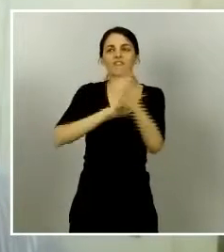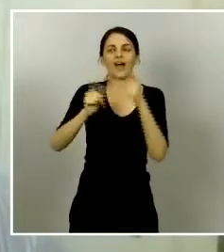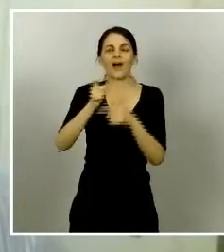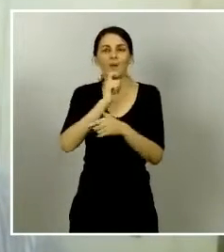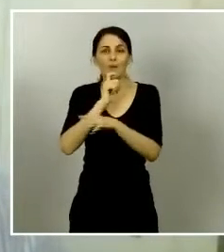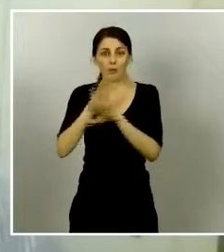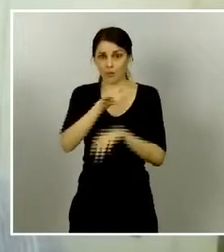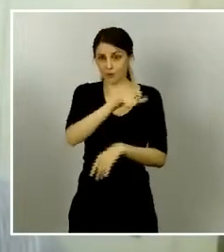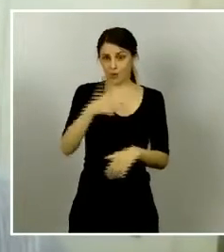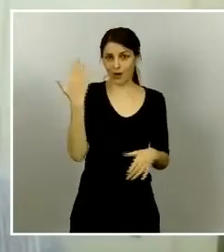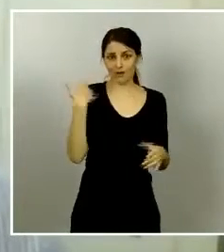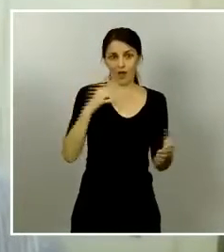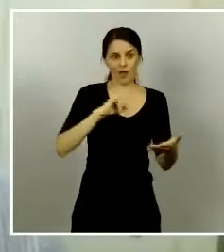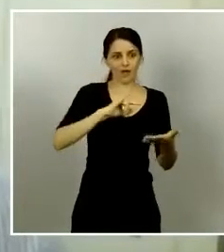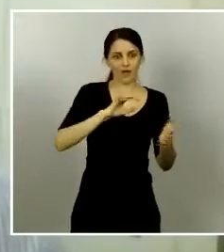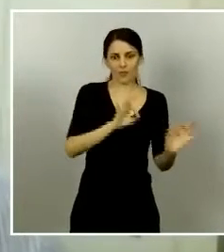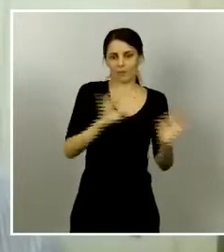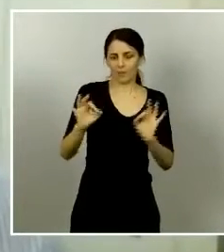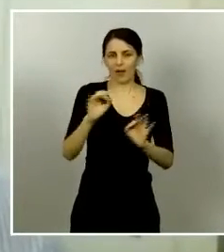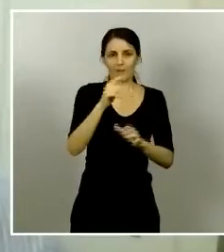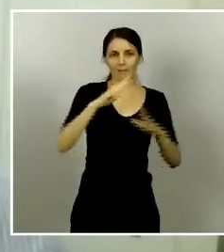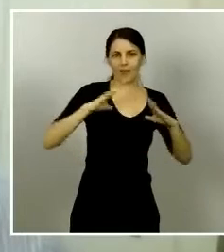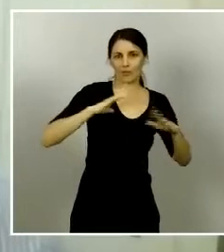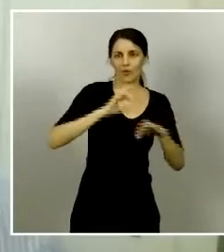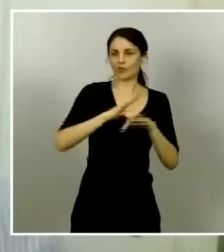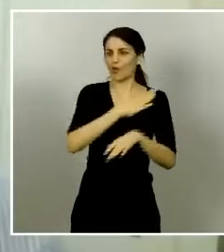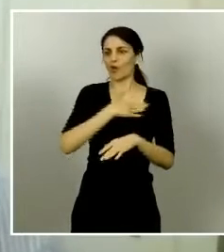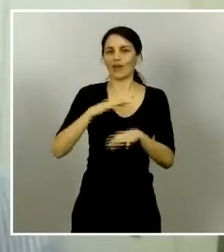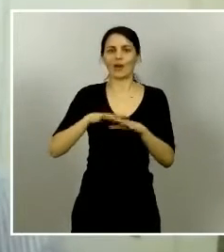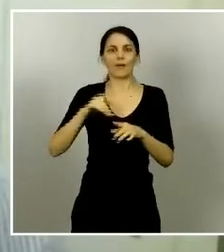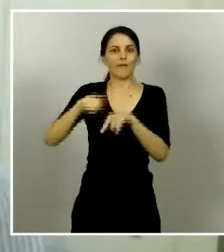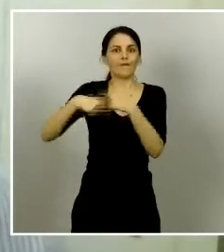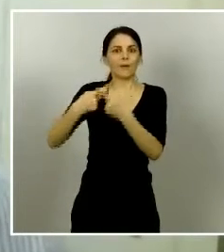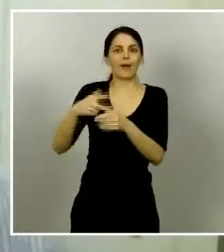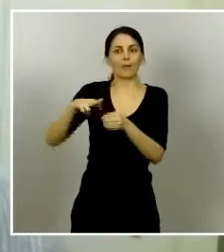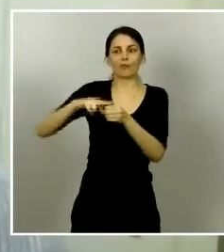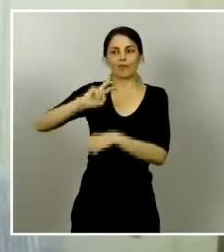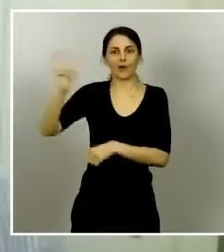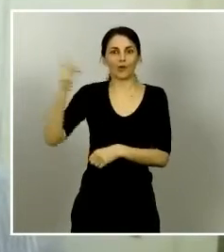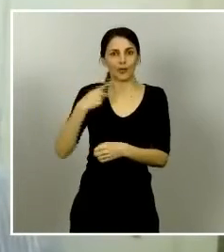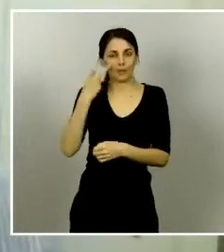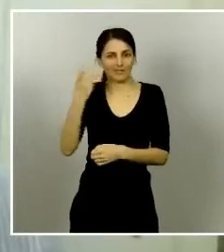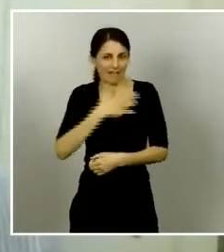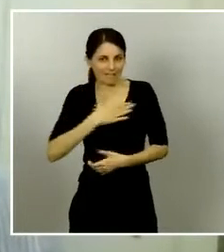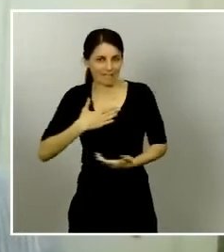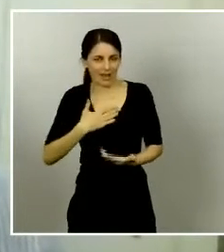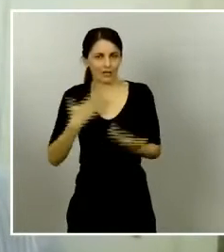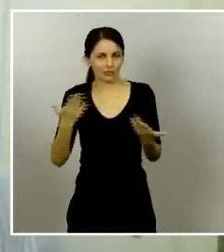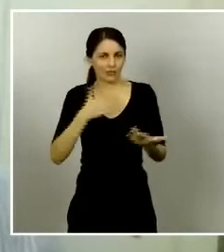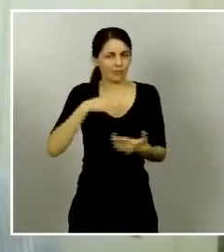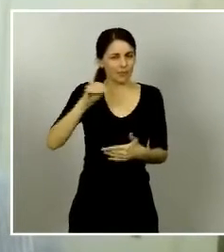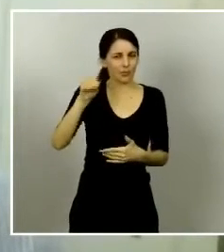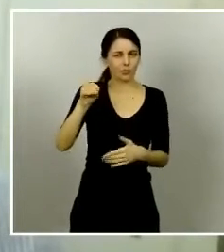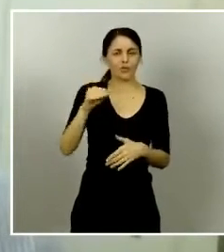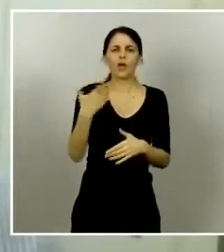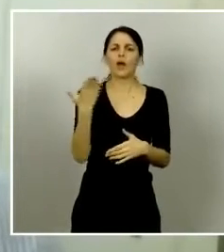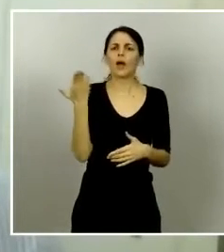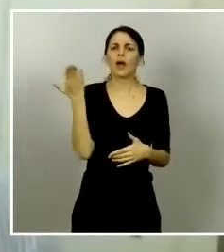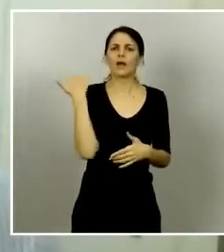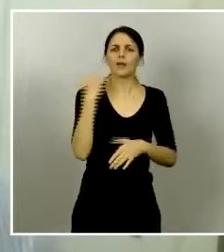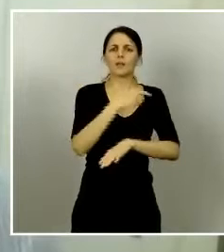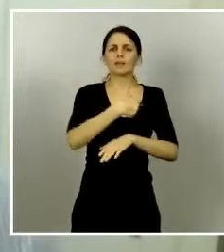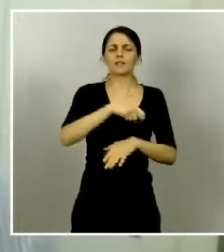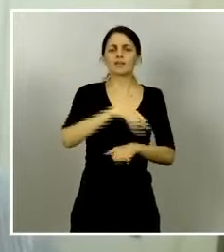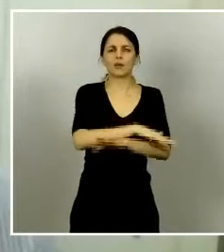los próximos meses, dado que hay mucha gente que está pues, planeando vacaciones o que quiere visitar a familiares de otras provincias. Entonces, por una